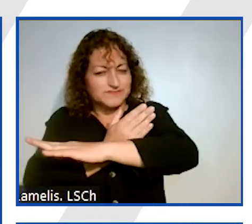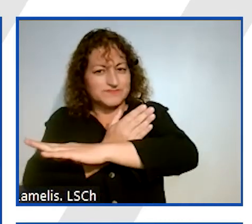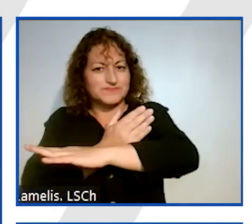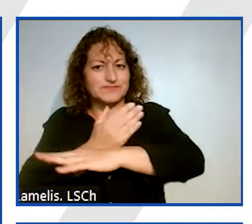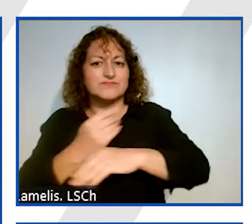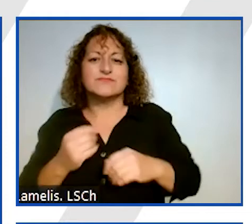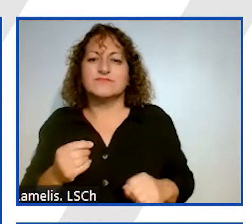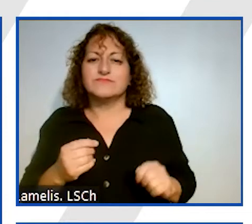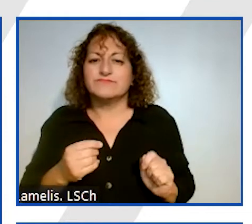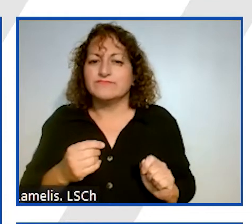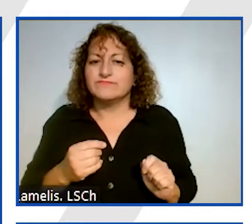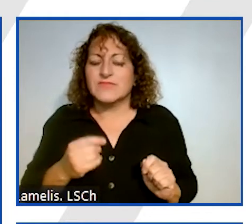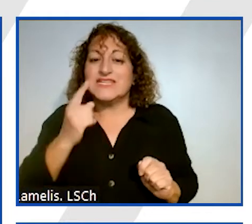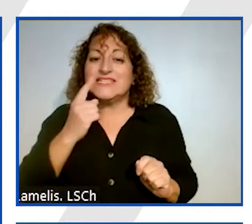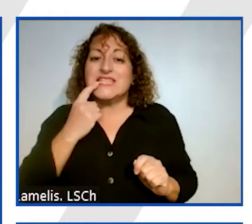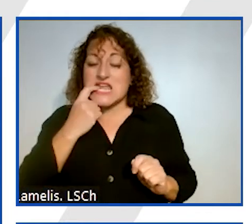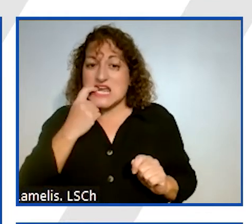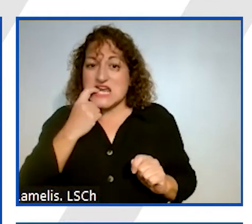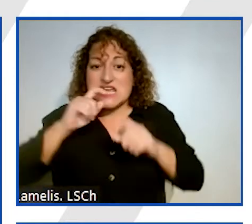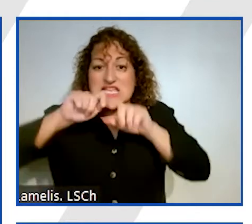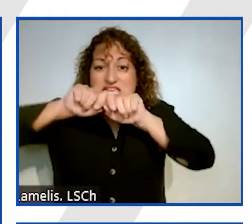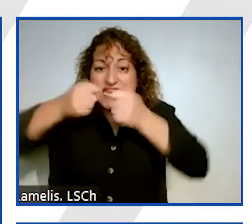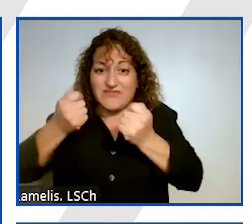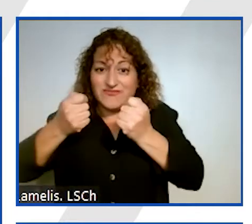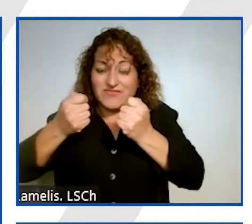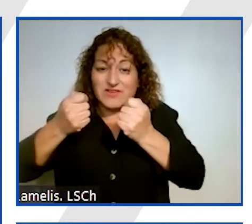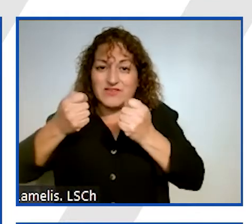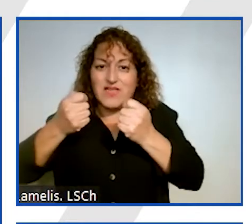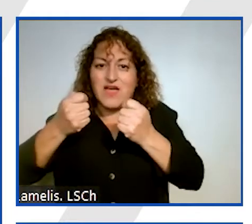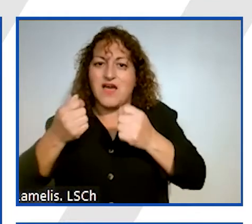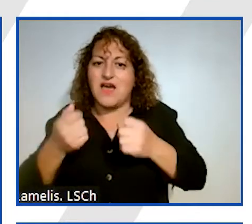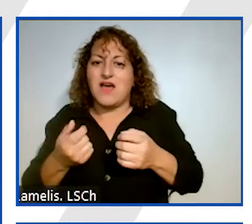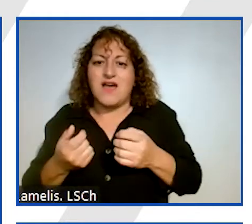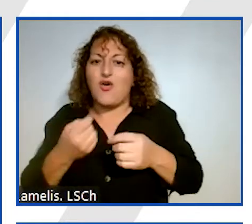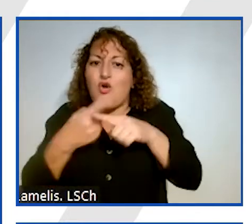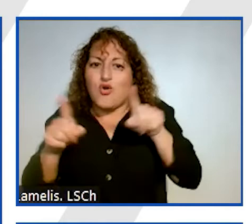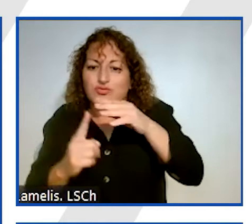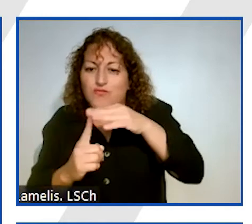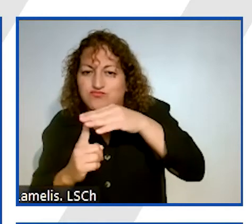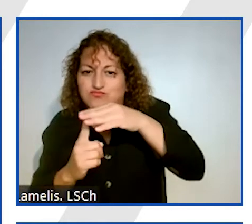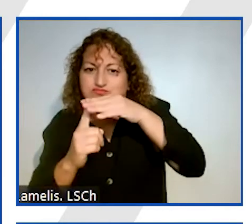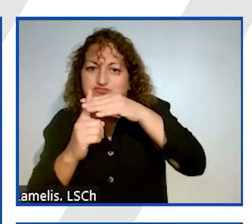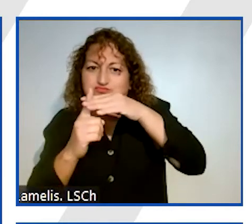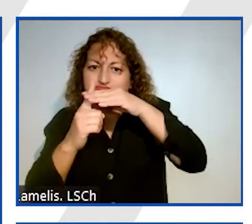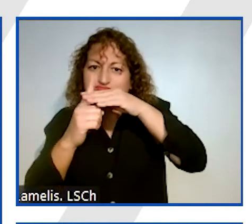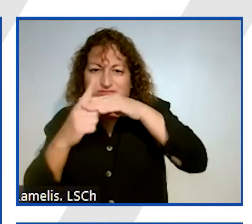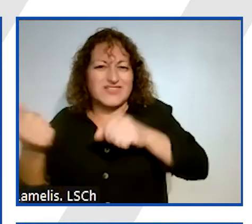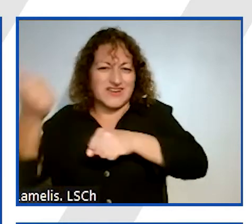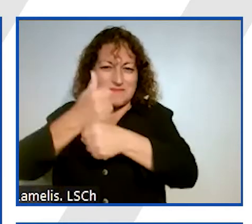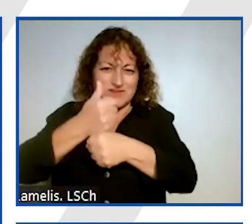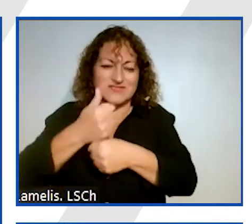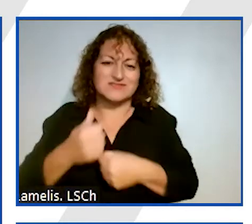todos, es el hecho de que pueden reemplazar individualmente un diente. ¿Ya? Los dientes están activos, por lo general son 4 o